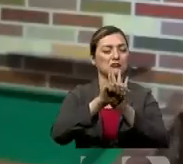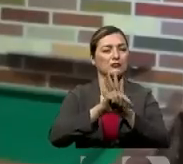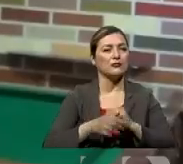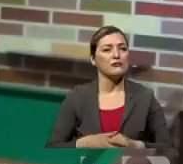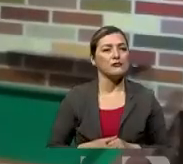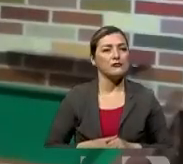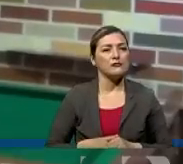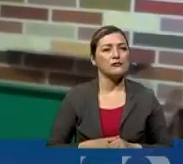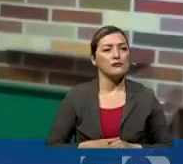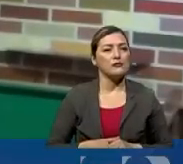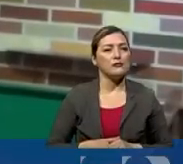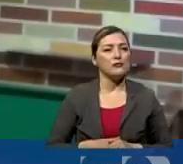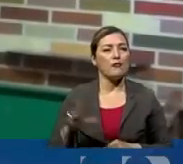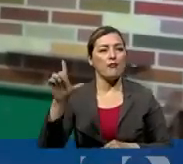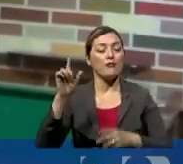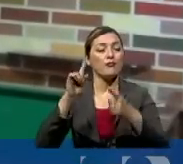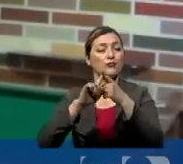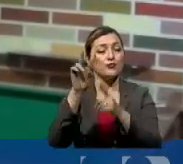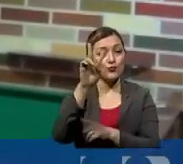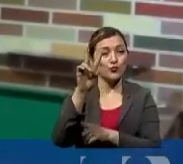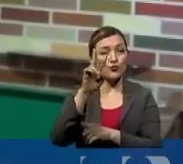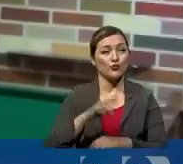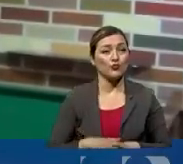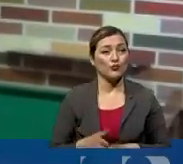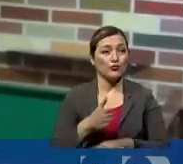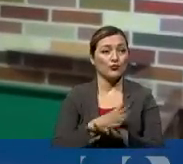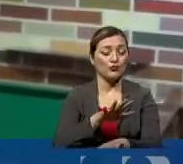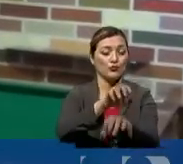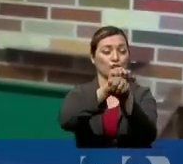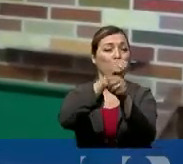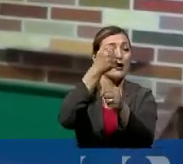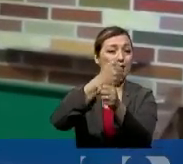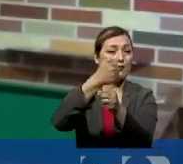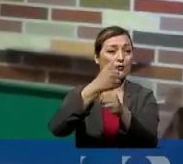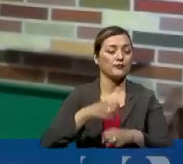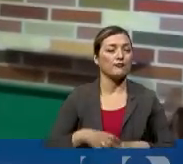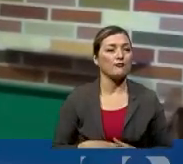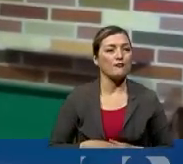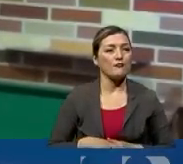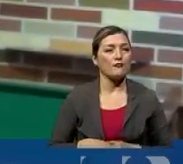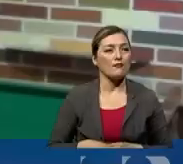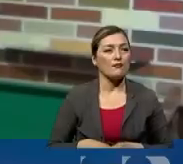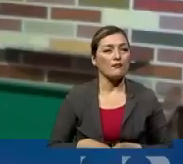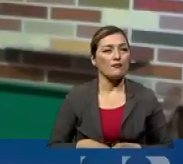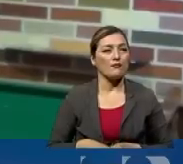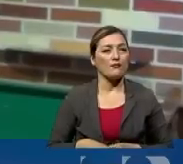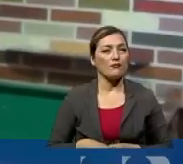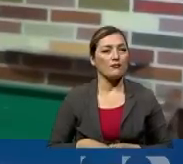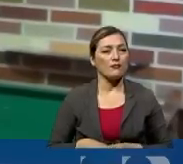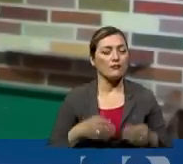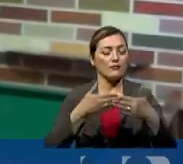Estamos atendiendo de lunes a viernes, previa reservación por cuestiones de trabajo, y tenemos las puertas